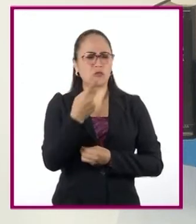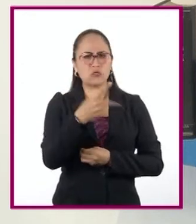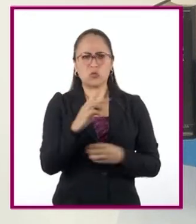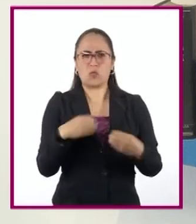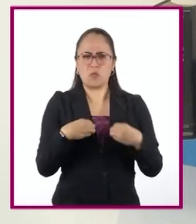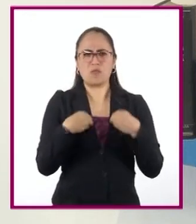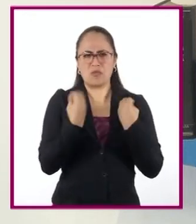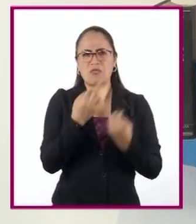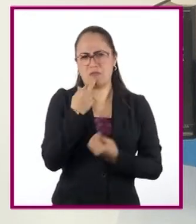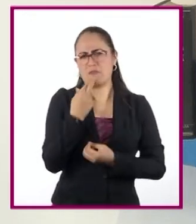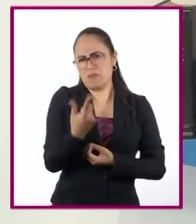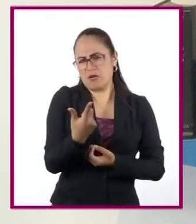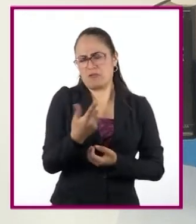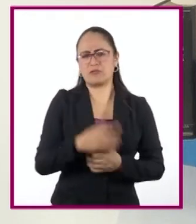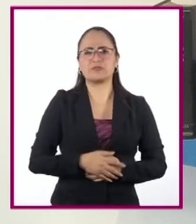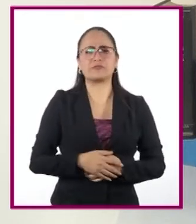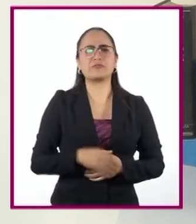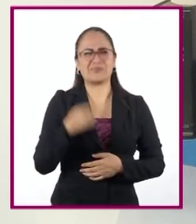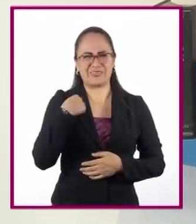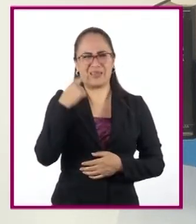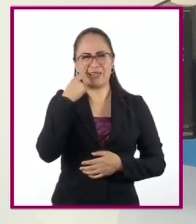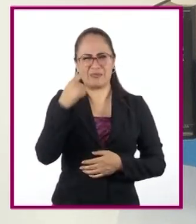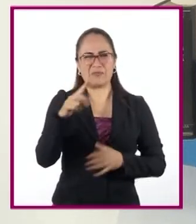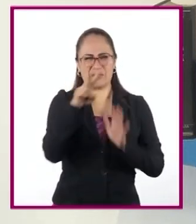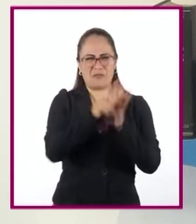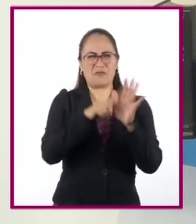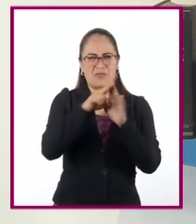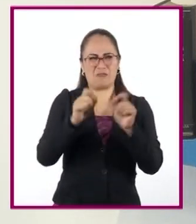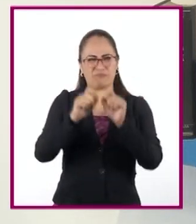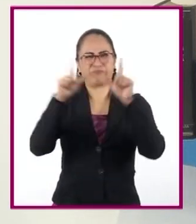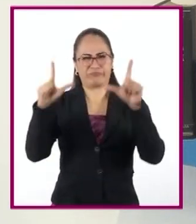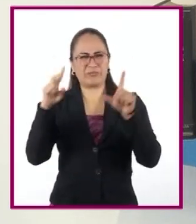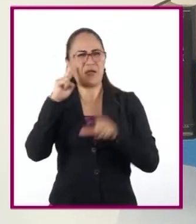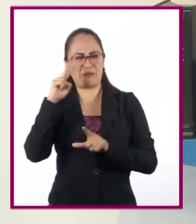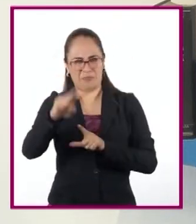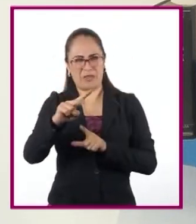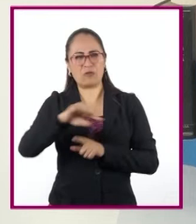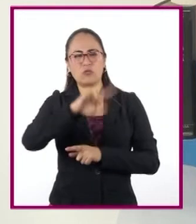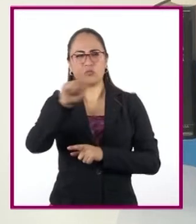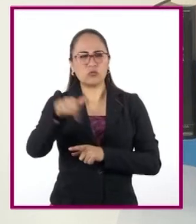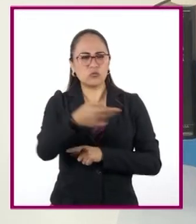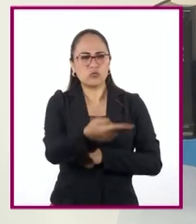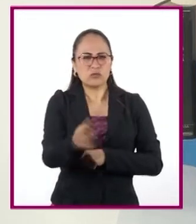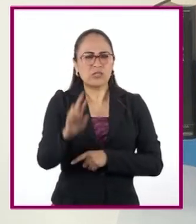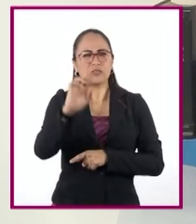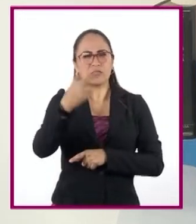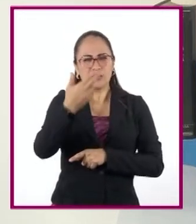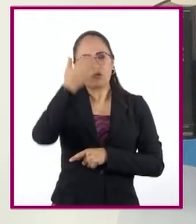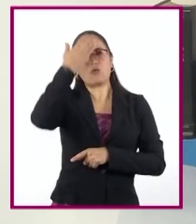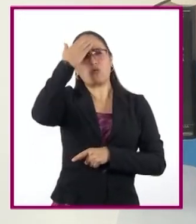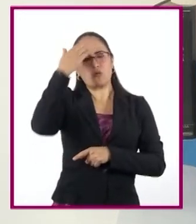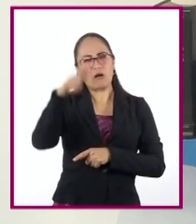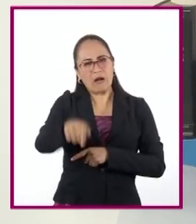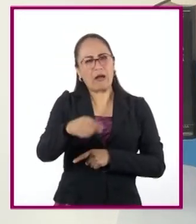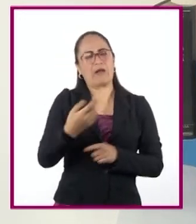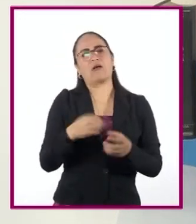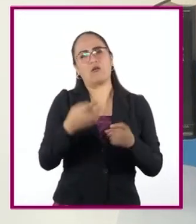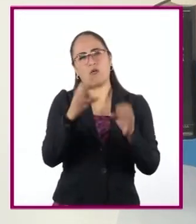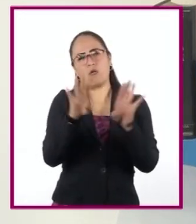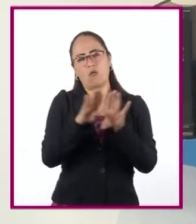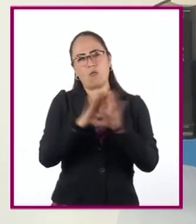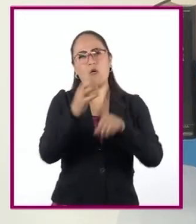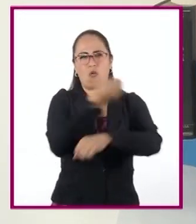vida. Los invito a ver el siguiente video, donde podrán reconocer el tipo de organización